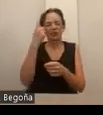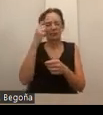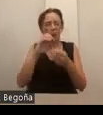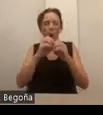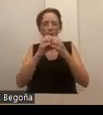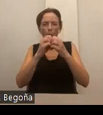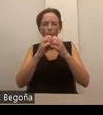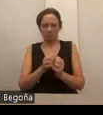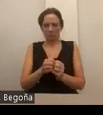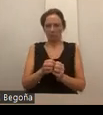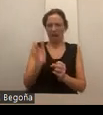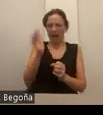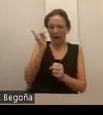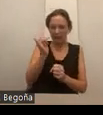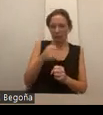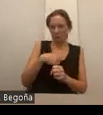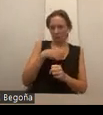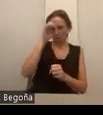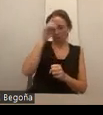de ratones con ovario poliquístico,